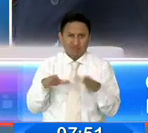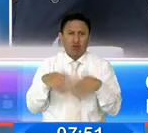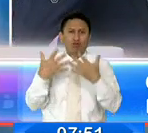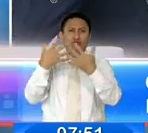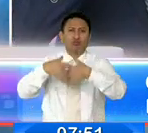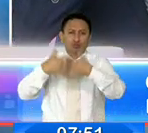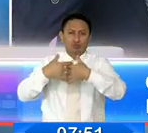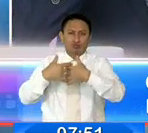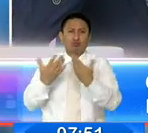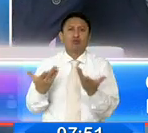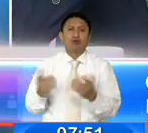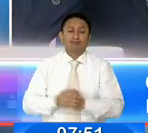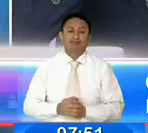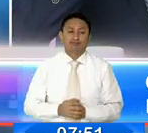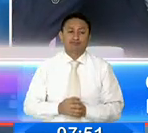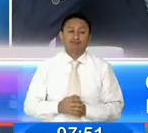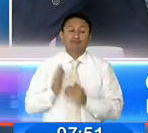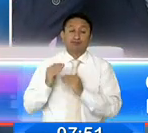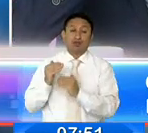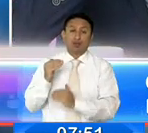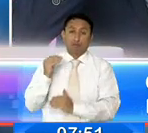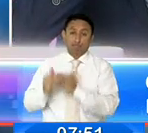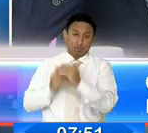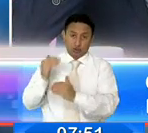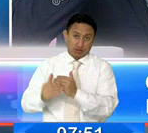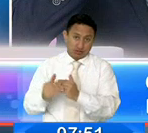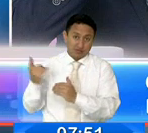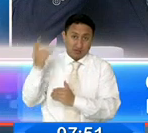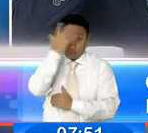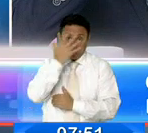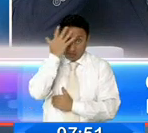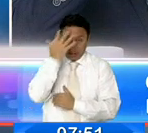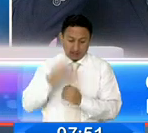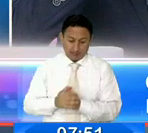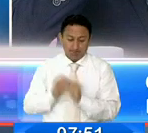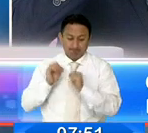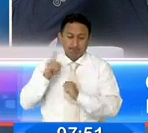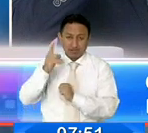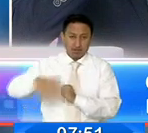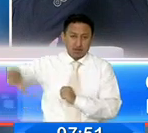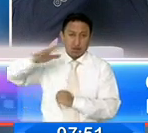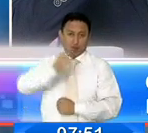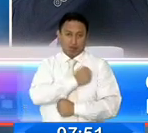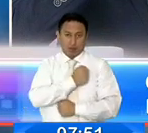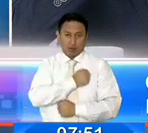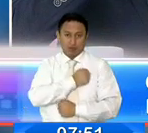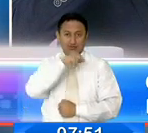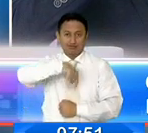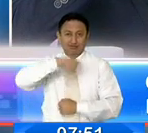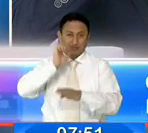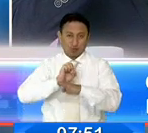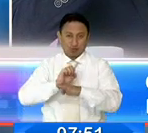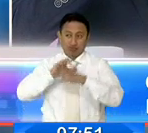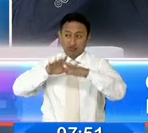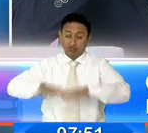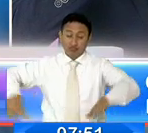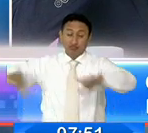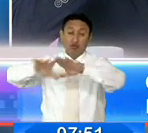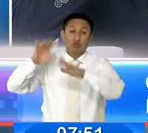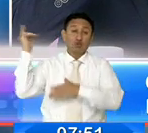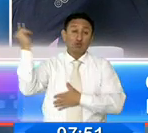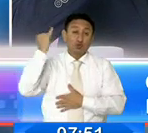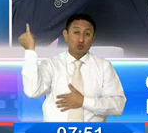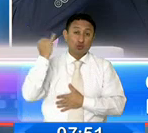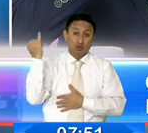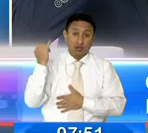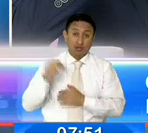refinería tiene que tomárselo de la siguiente manera. Este es un bien patrimonial, este es un complejo industrial, este es un complejo que no